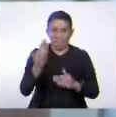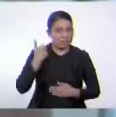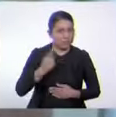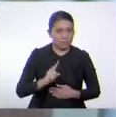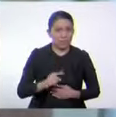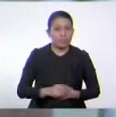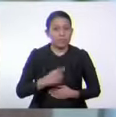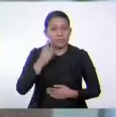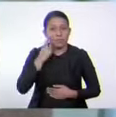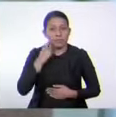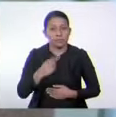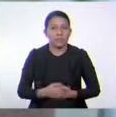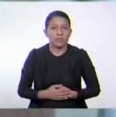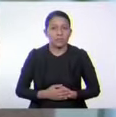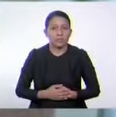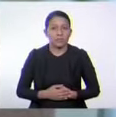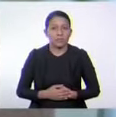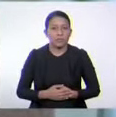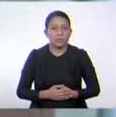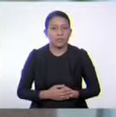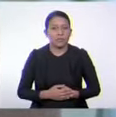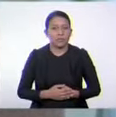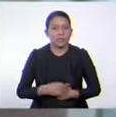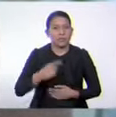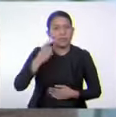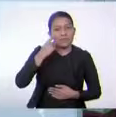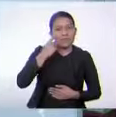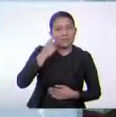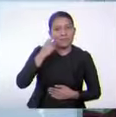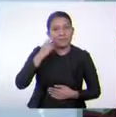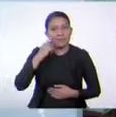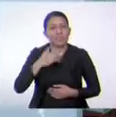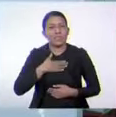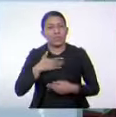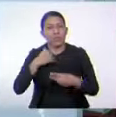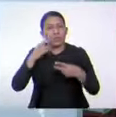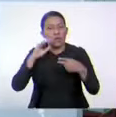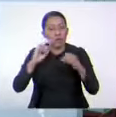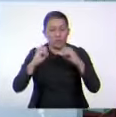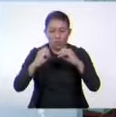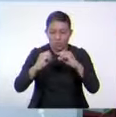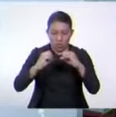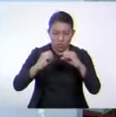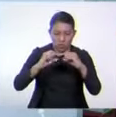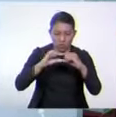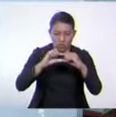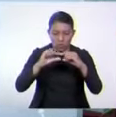aquí? Un doble enlace. Perfecto.